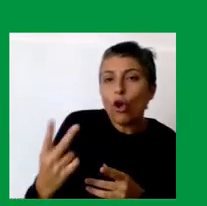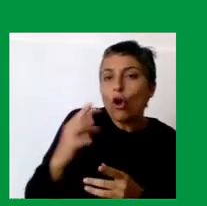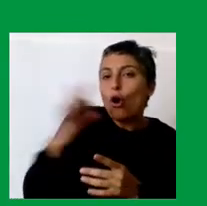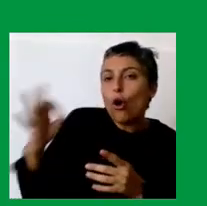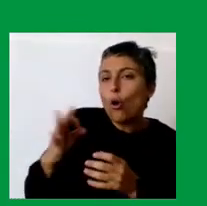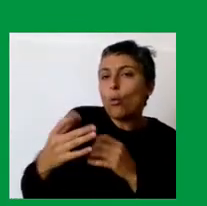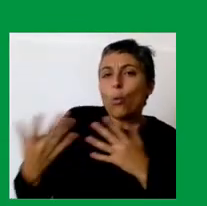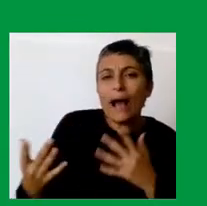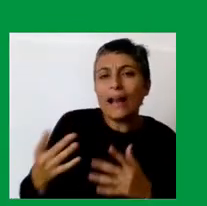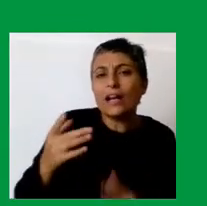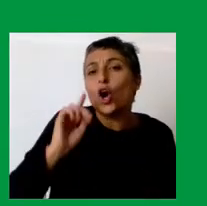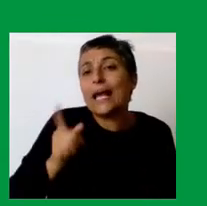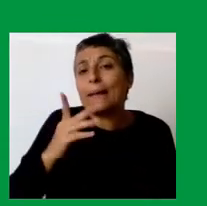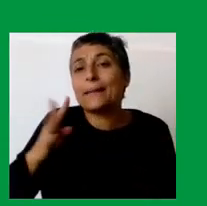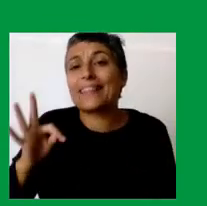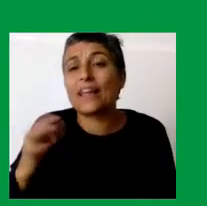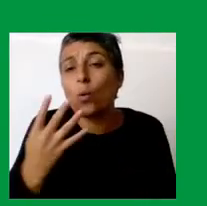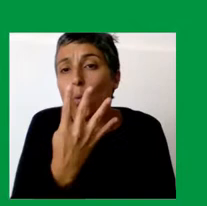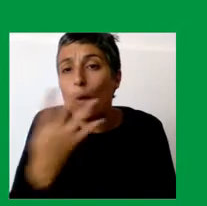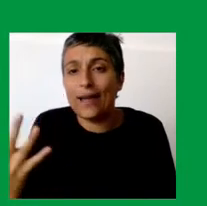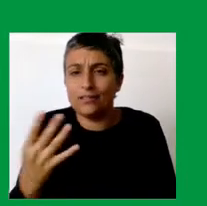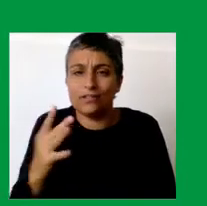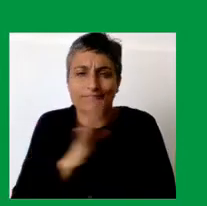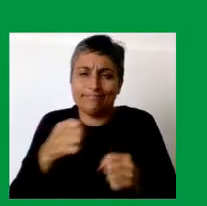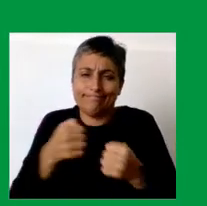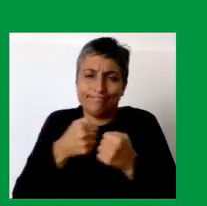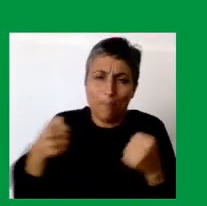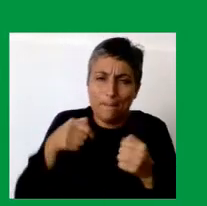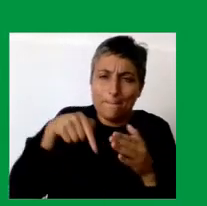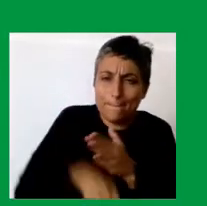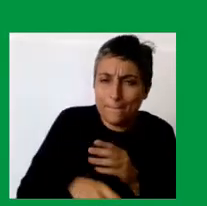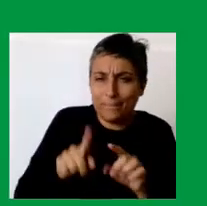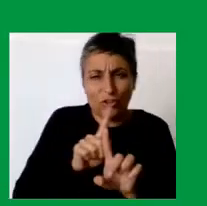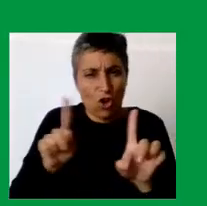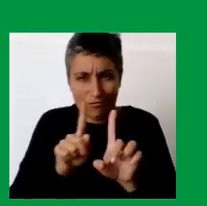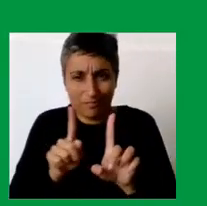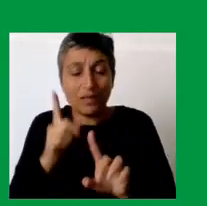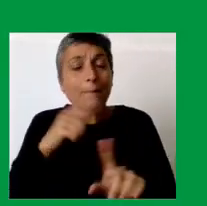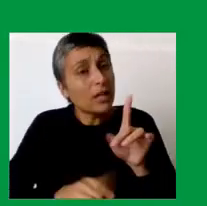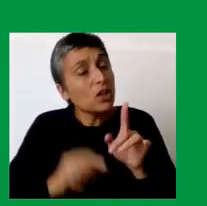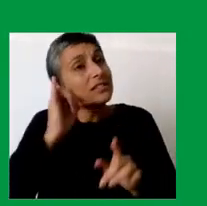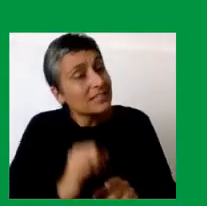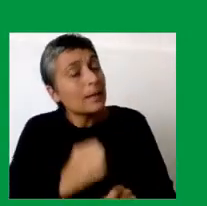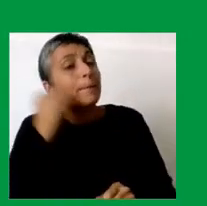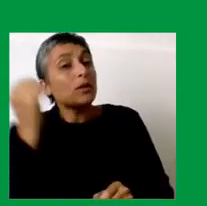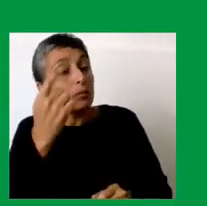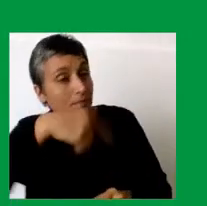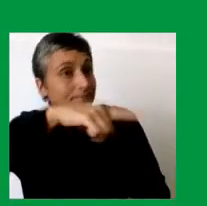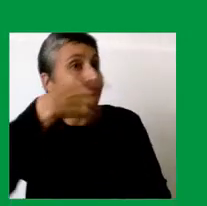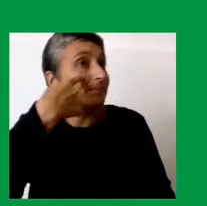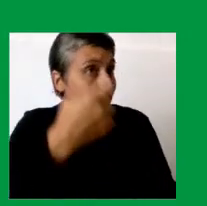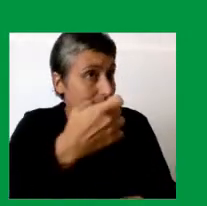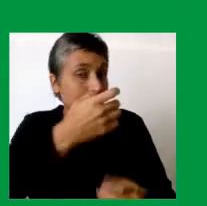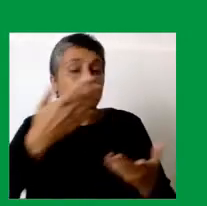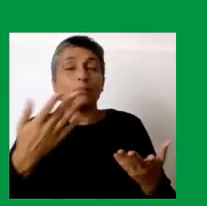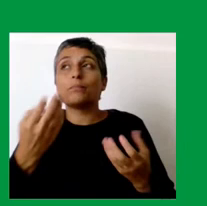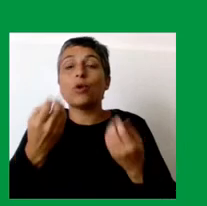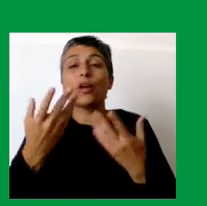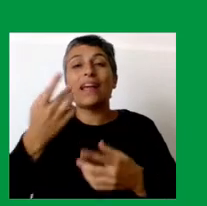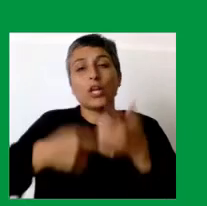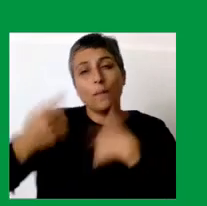el GPT-4, pero sí es importante como tendencia para indicar que el año pasado,